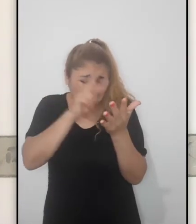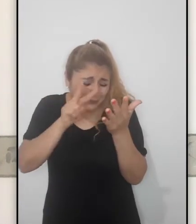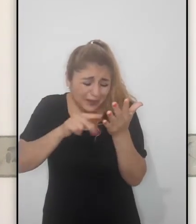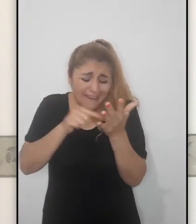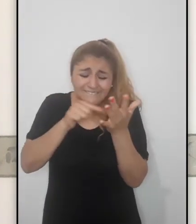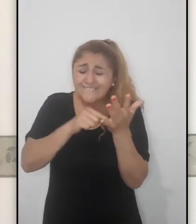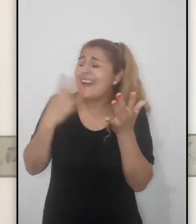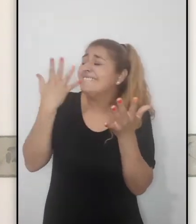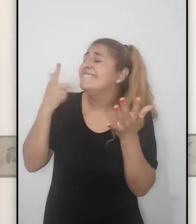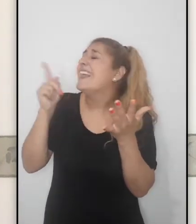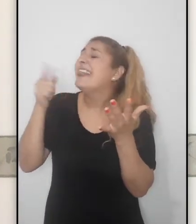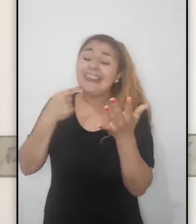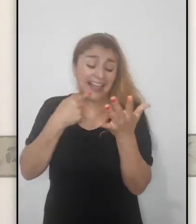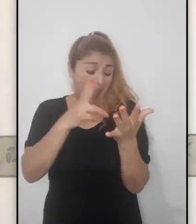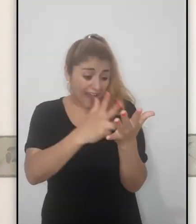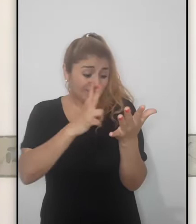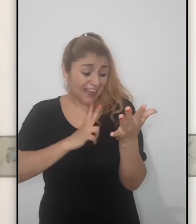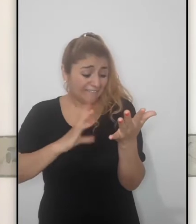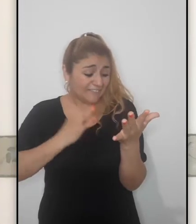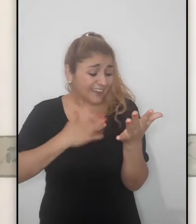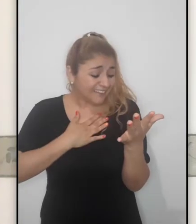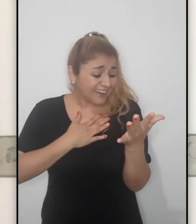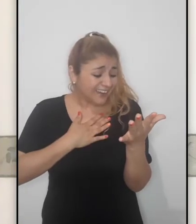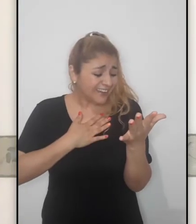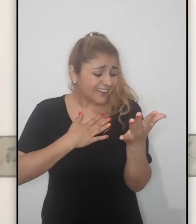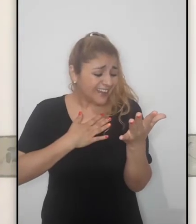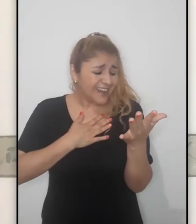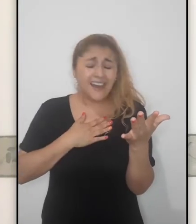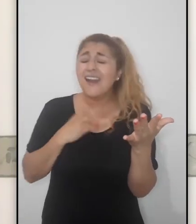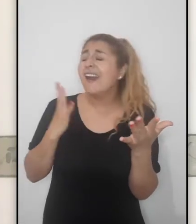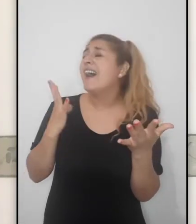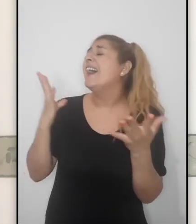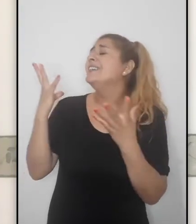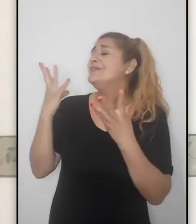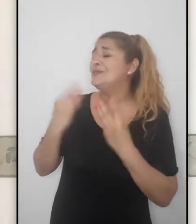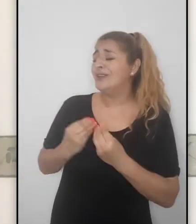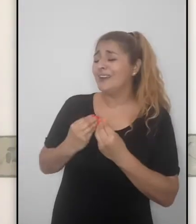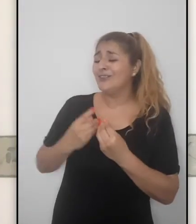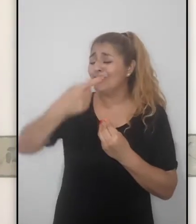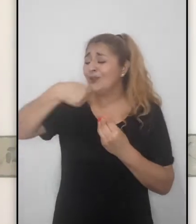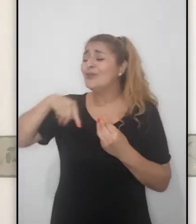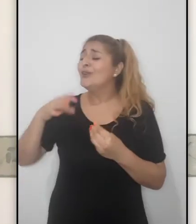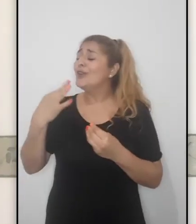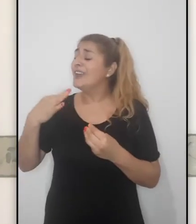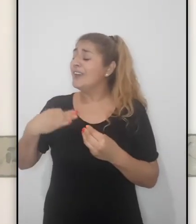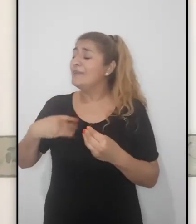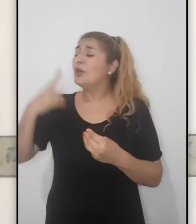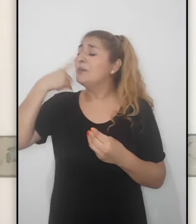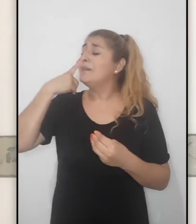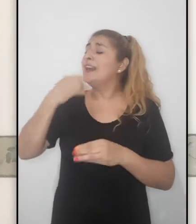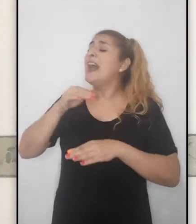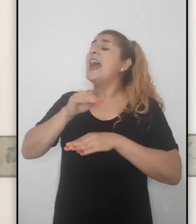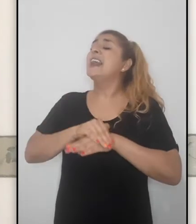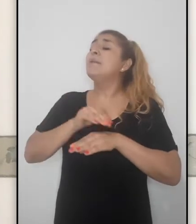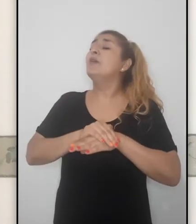obra en nuestra gran responsabilidad ante ti y tú nos